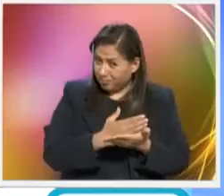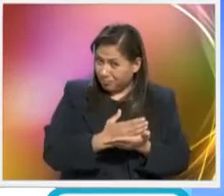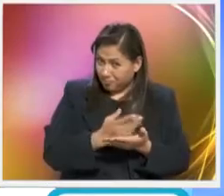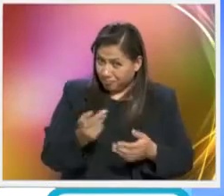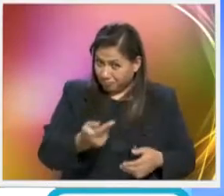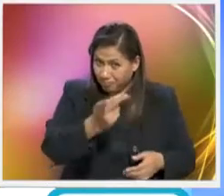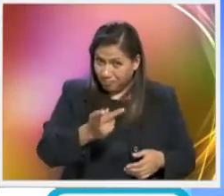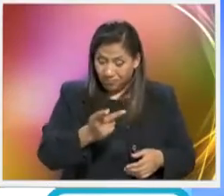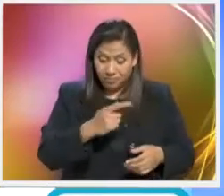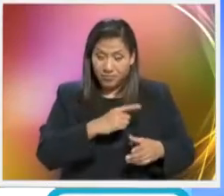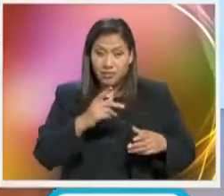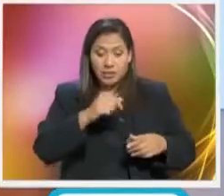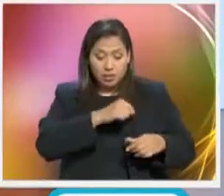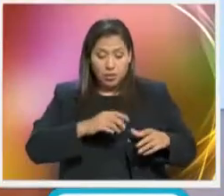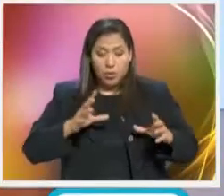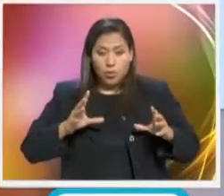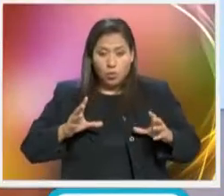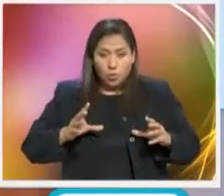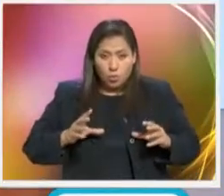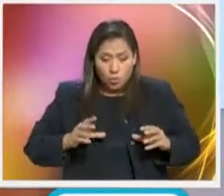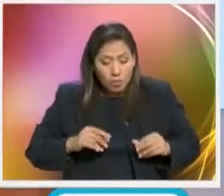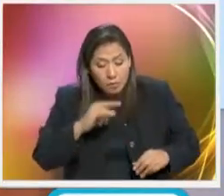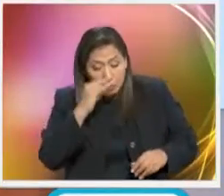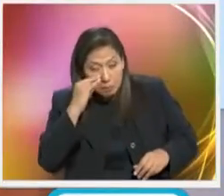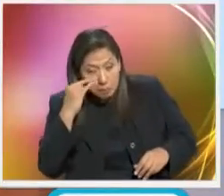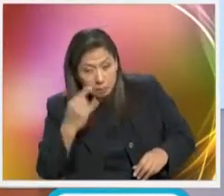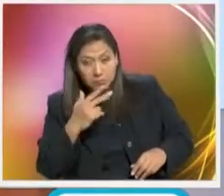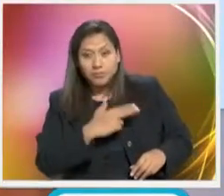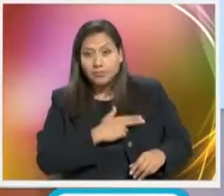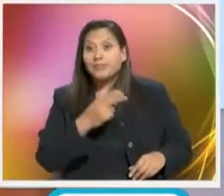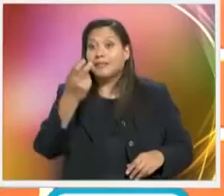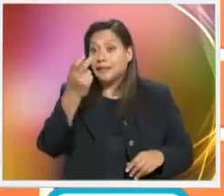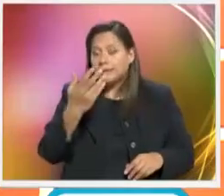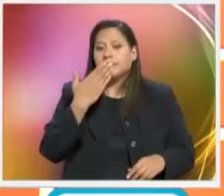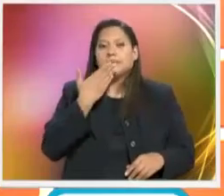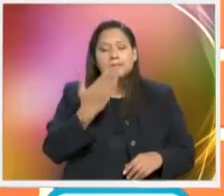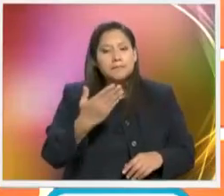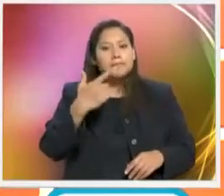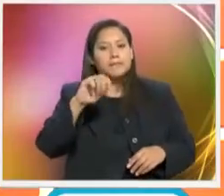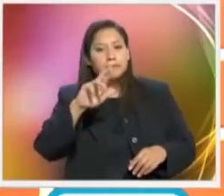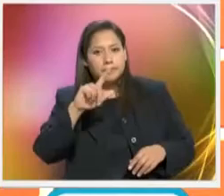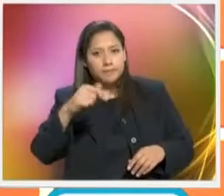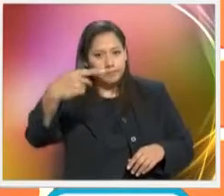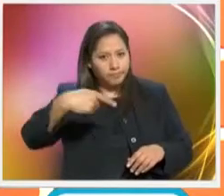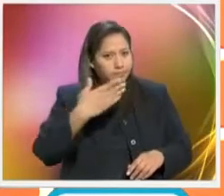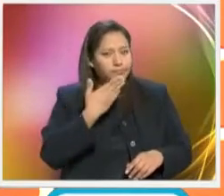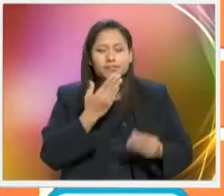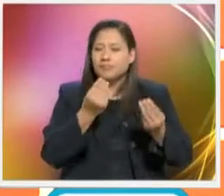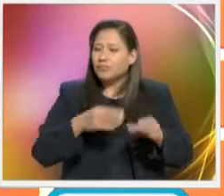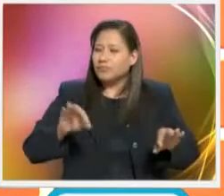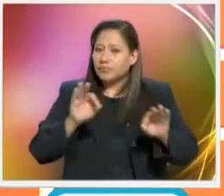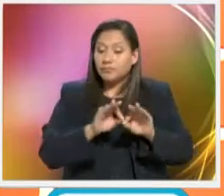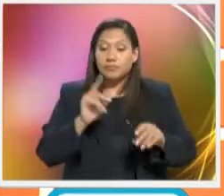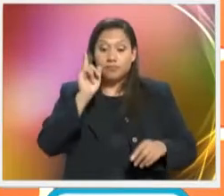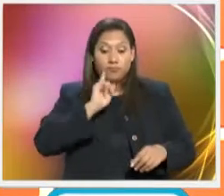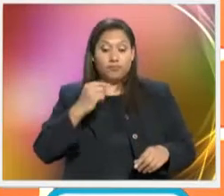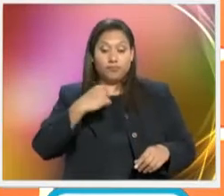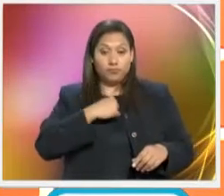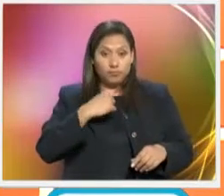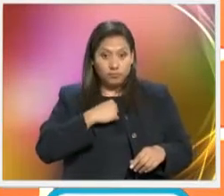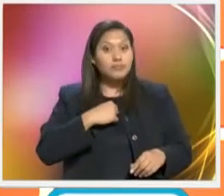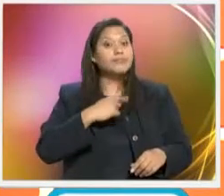Le pregunto, ¿hay reducción mamaria sin cicatrices? Qué bueno que preguntas esto, Gabriela. Esto es súper importante. La paciente tiene que